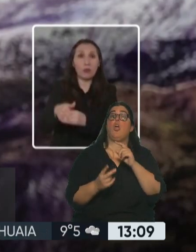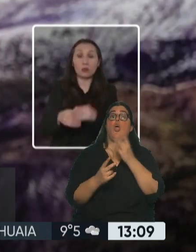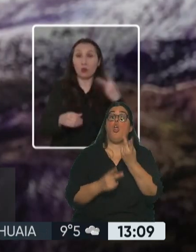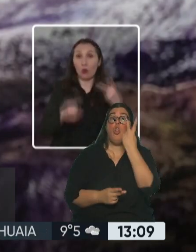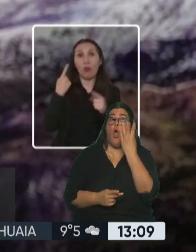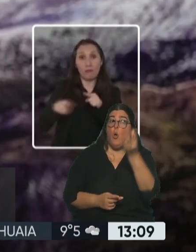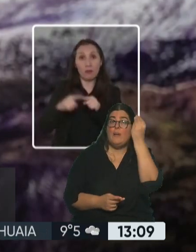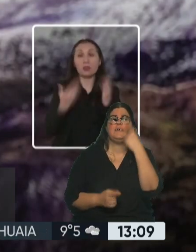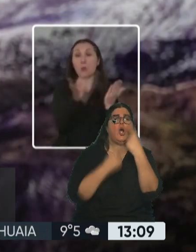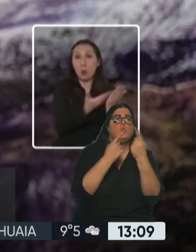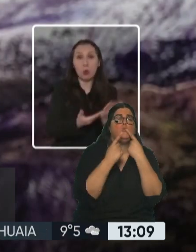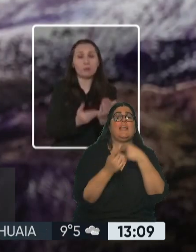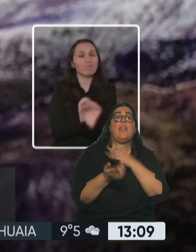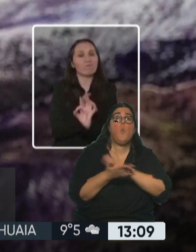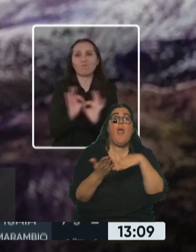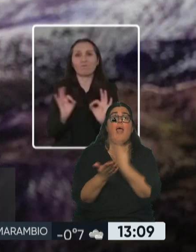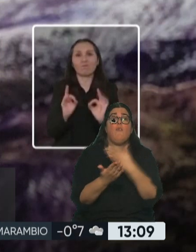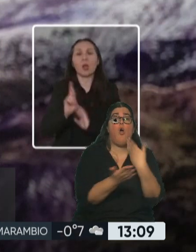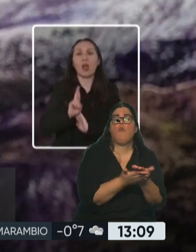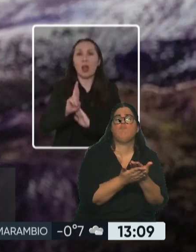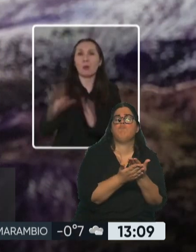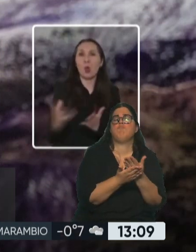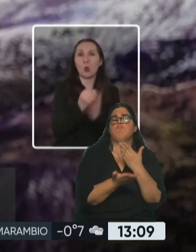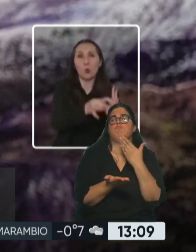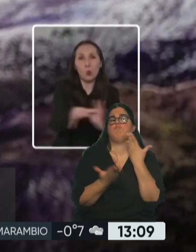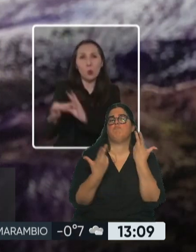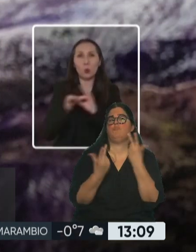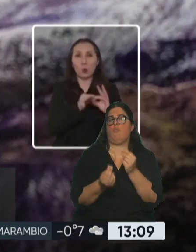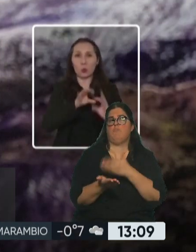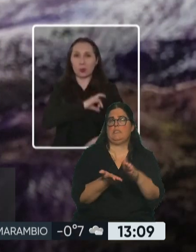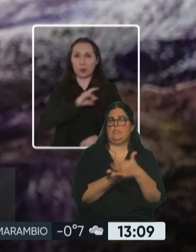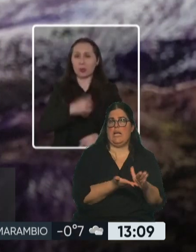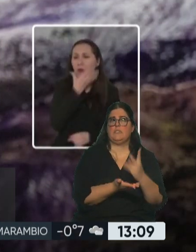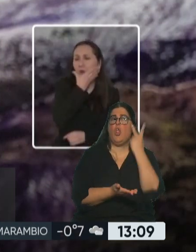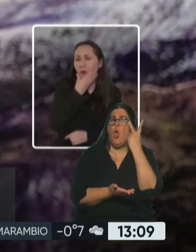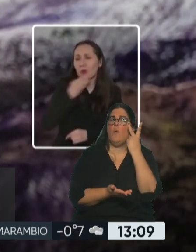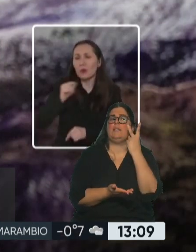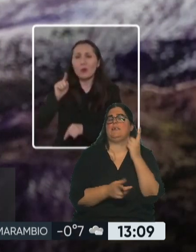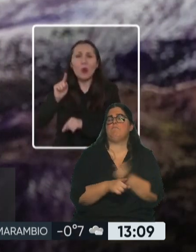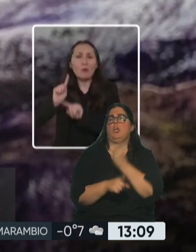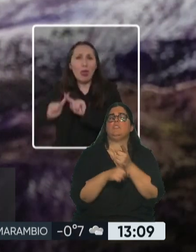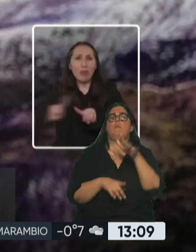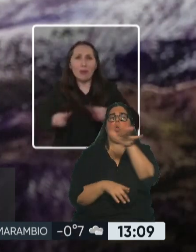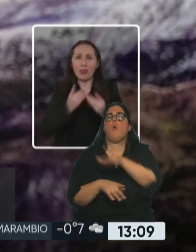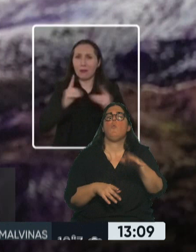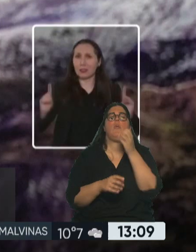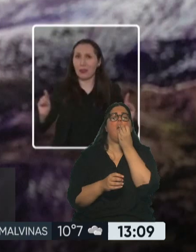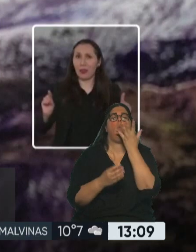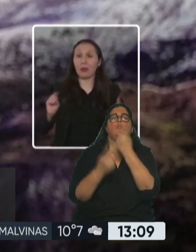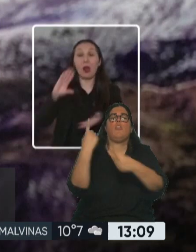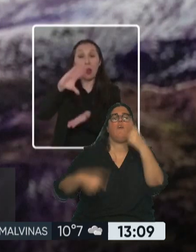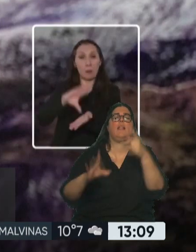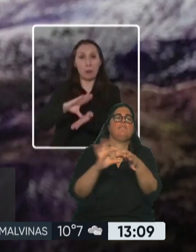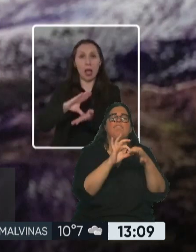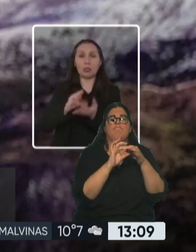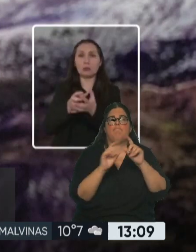ninguna logró representar y unir a Chile en su hermosa diversidad. El país